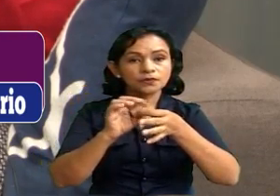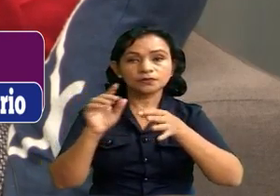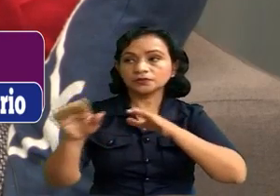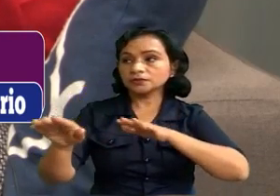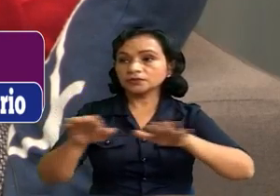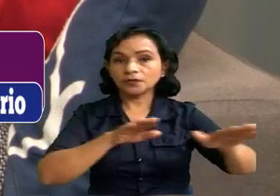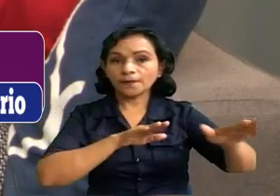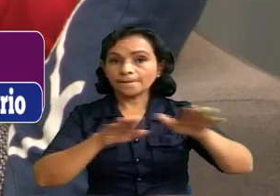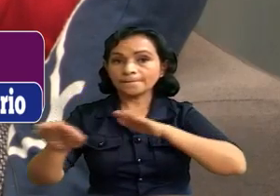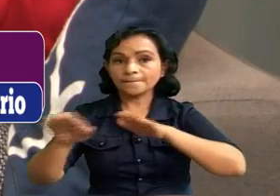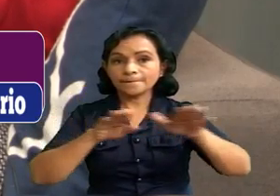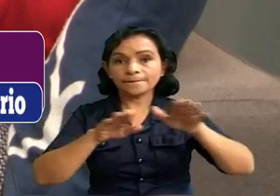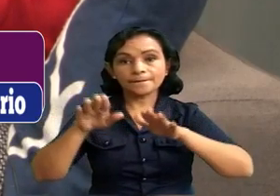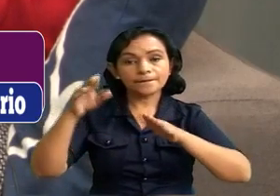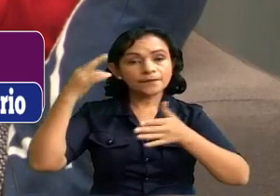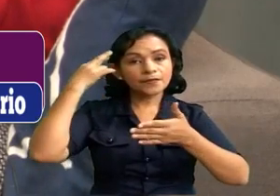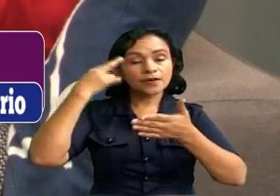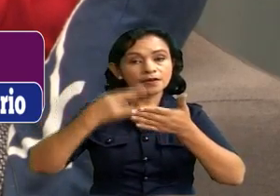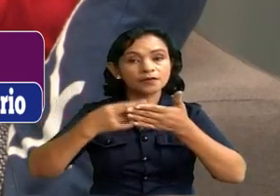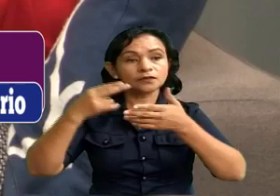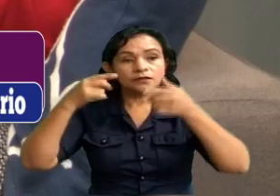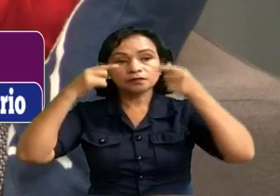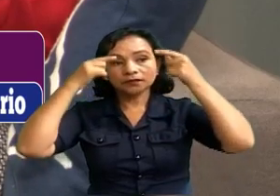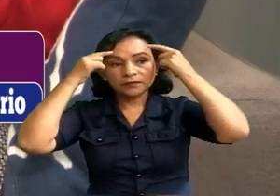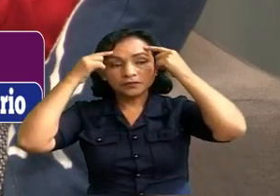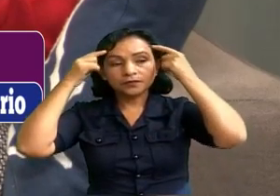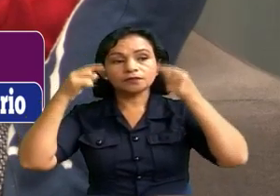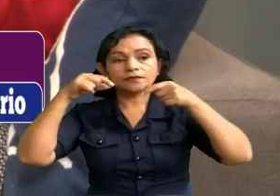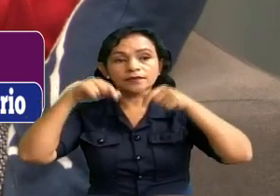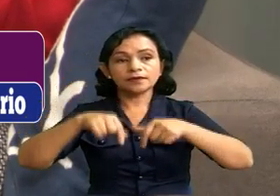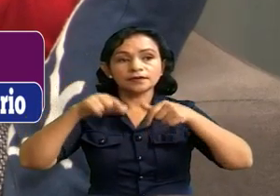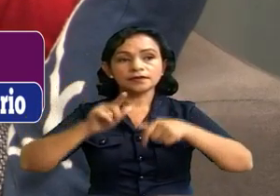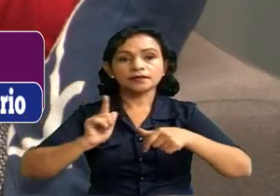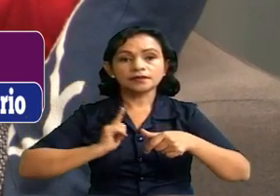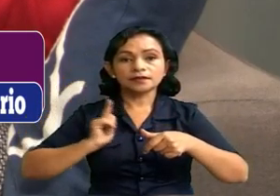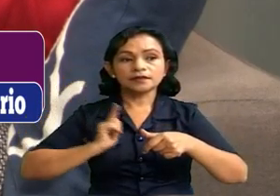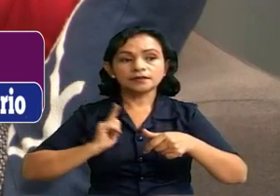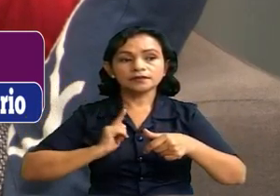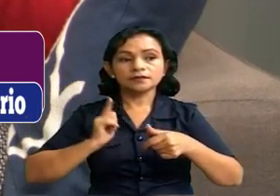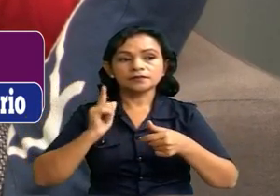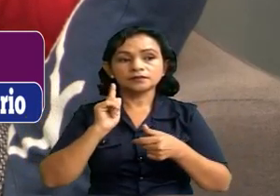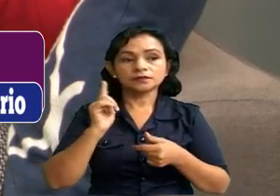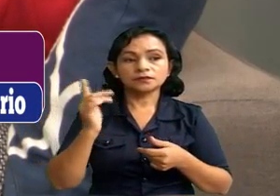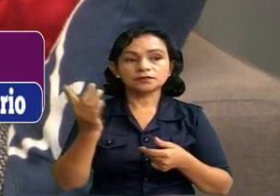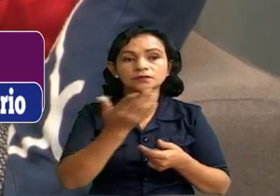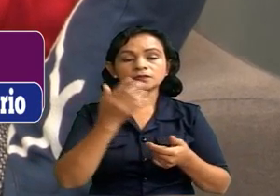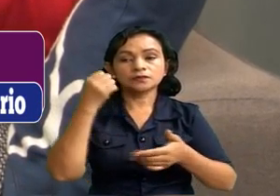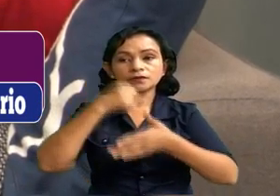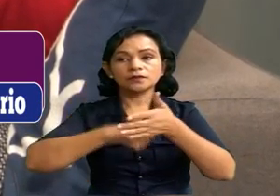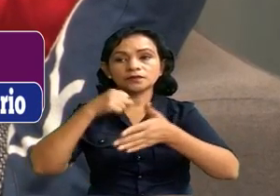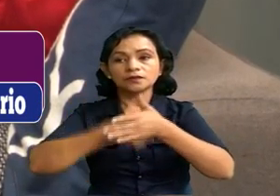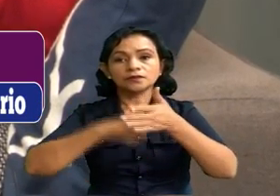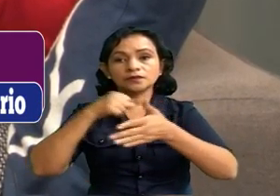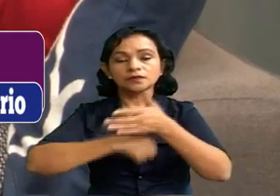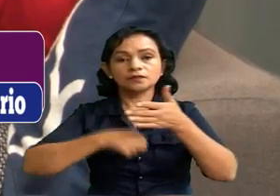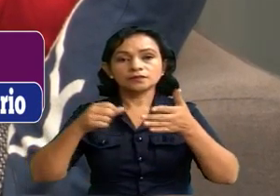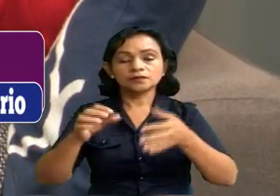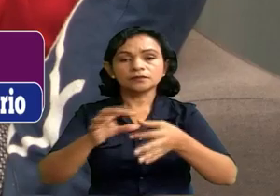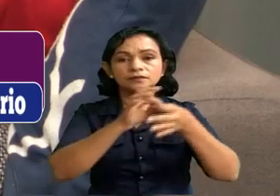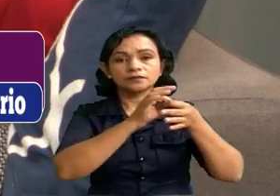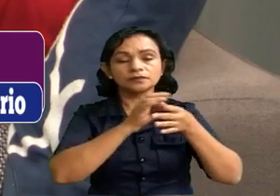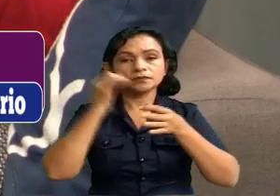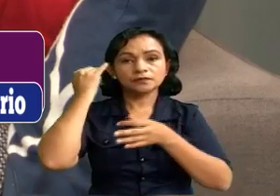dejar que la memoria de Chávez aquí no más quede. La memoria de Chávez nosotros la vamos a defender, y sus principios y sus